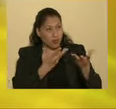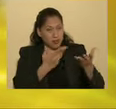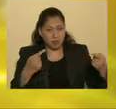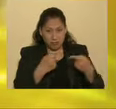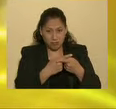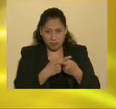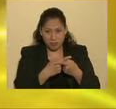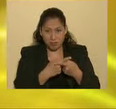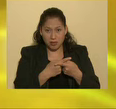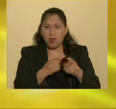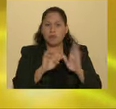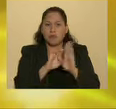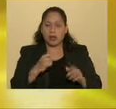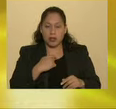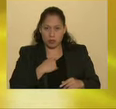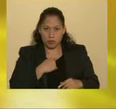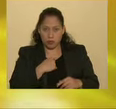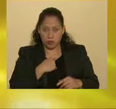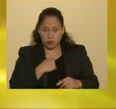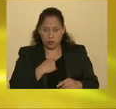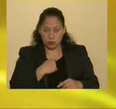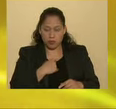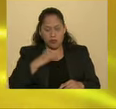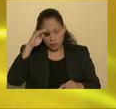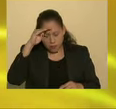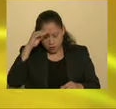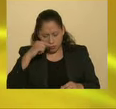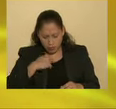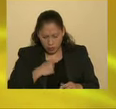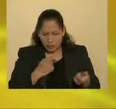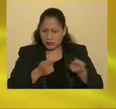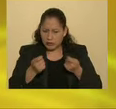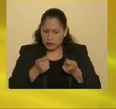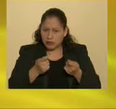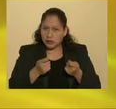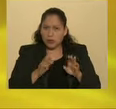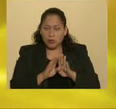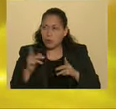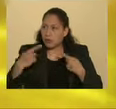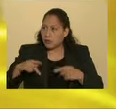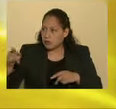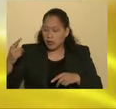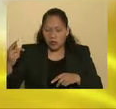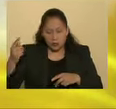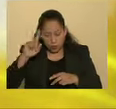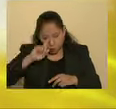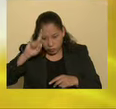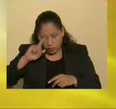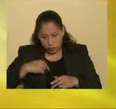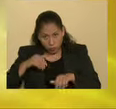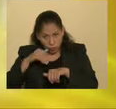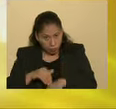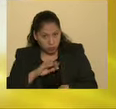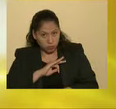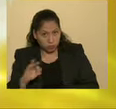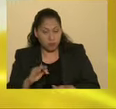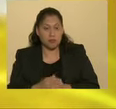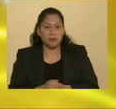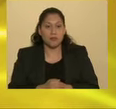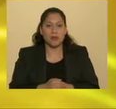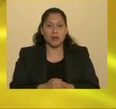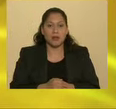sentido, Martín? O sea, si yo lo medito, lo controlo hacia donde la sociedad me indica que tengo que ir. Es variable